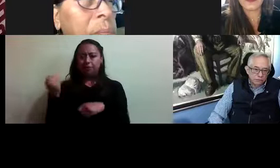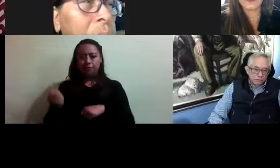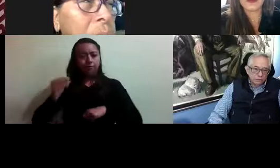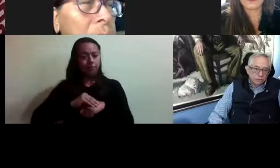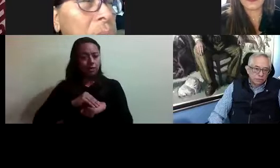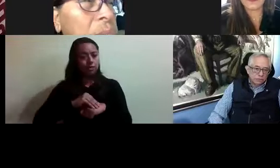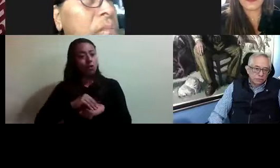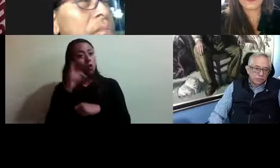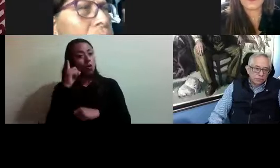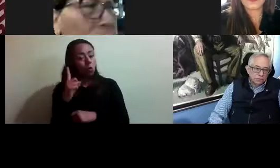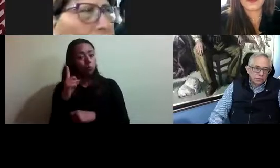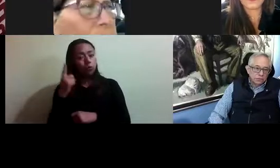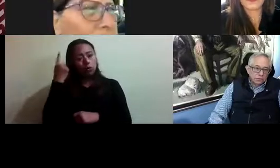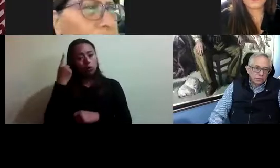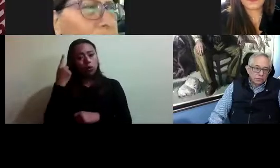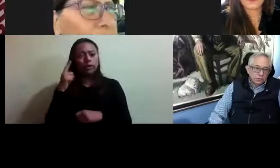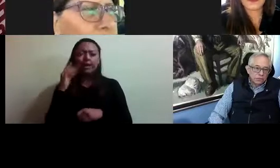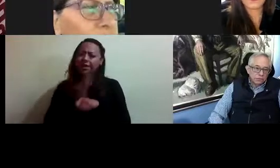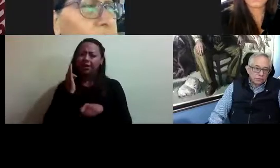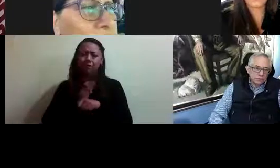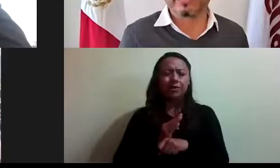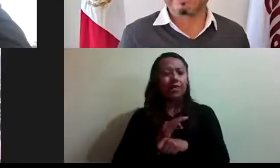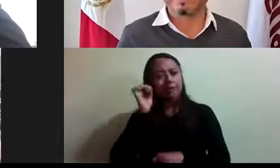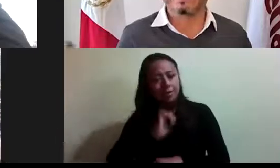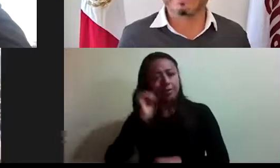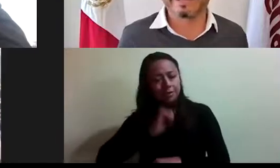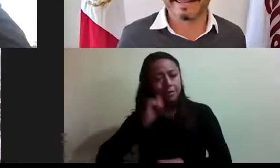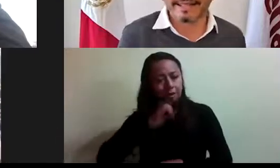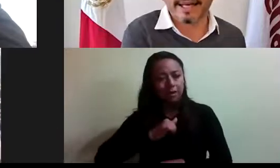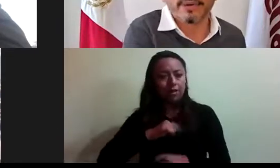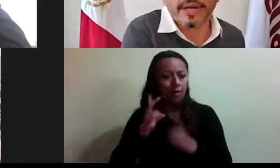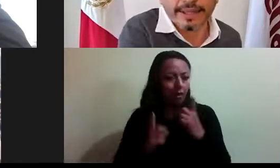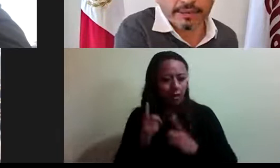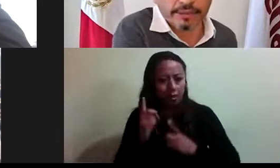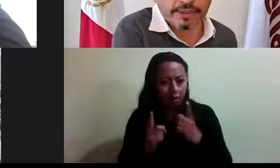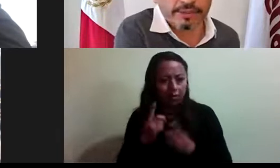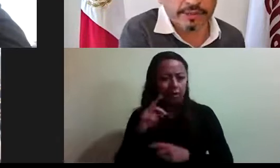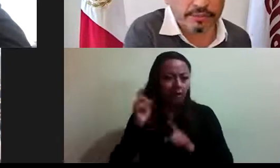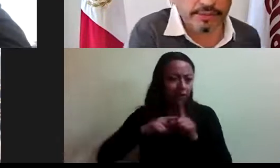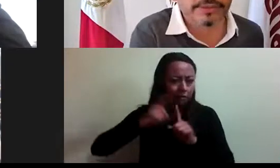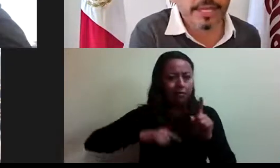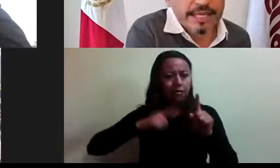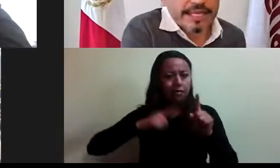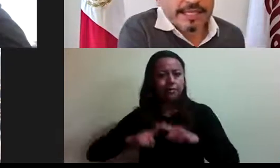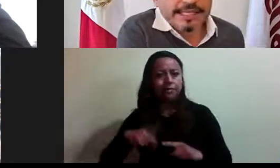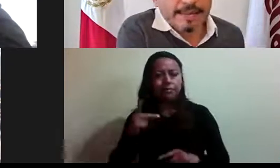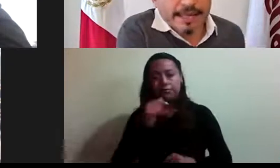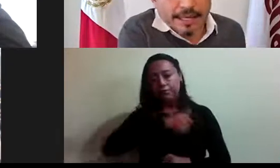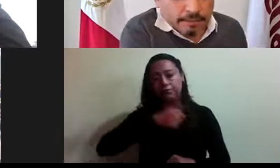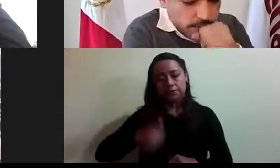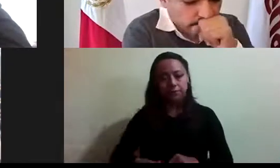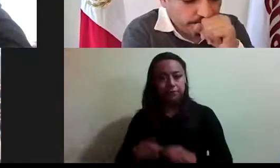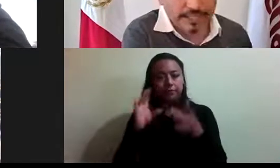esfuerzo que ha sido cuestionado en todo momento, pero que se ha desacreditado cada uno de los argumentos. Se